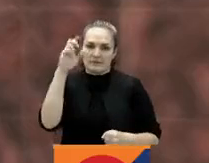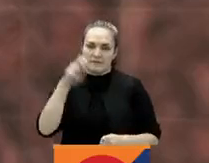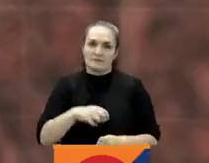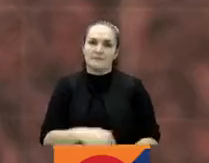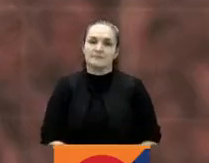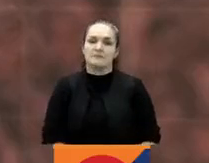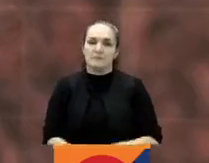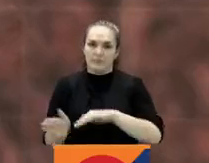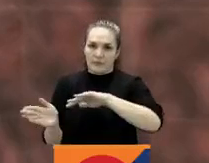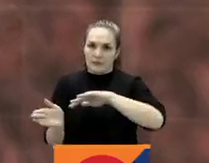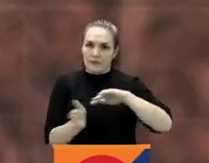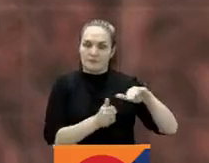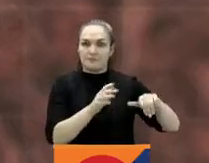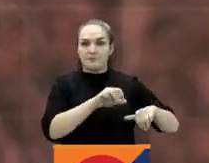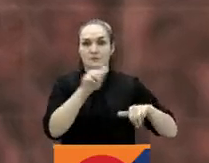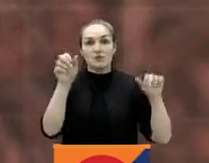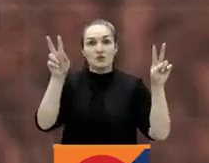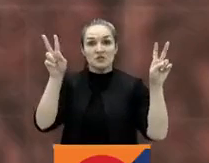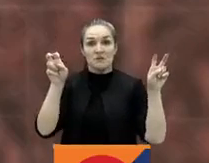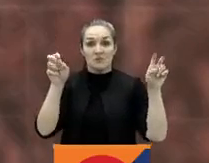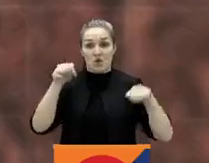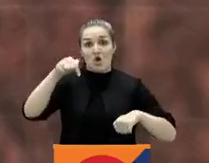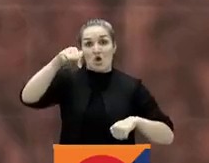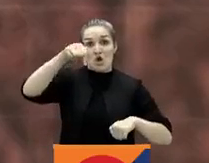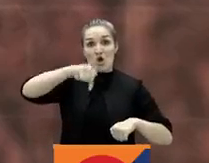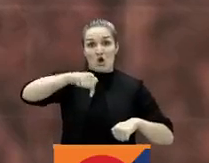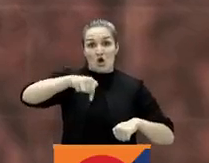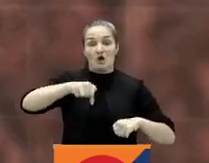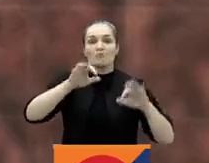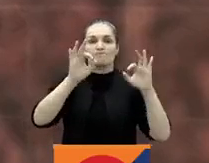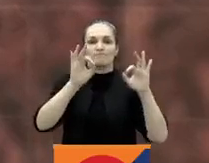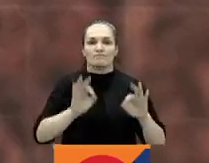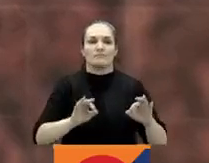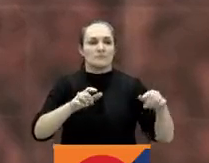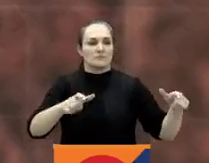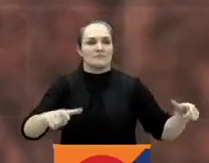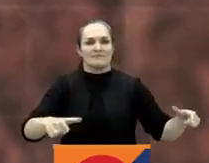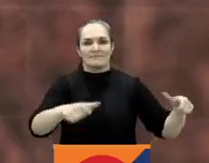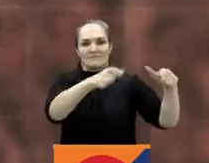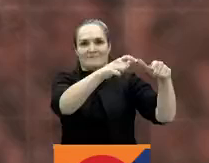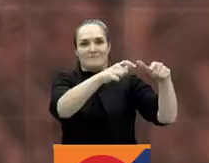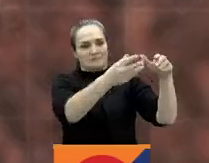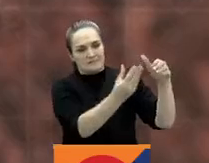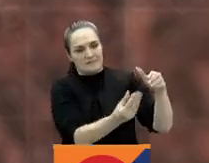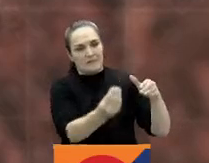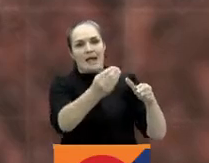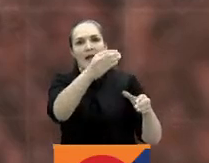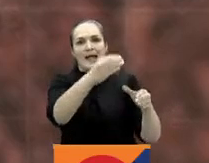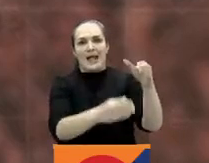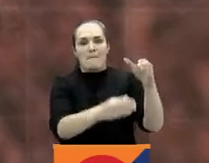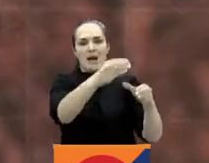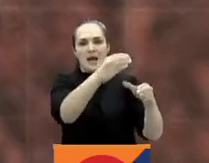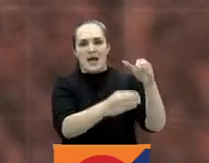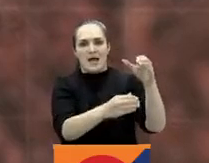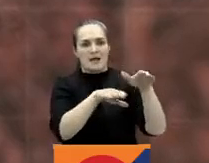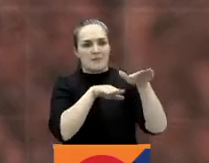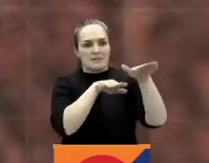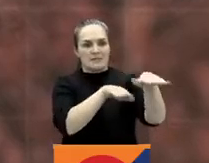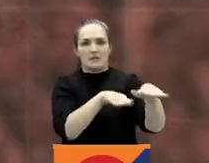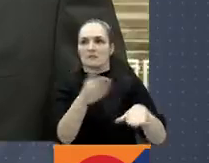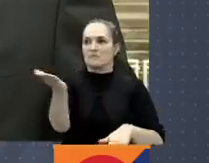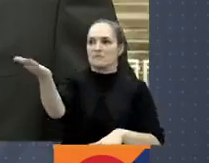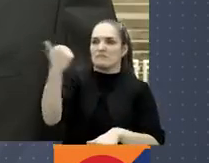y cambiamos de tema porque para hoy está programada en la cámara de representantes la votación y la moción de censura contra el ministro de defensa diego molano